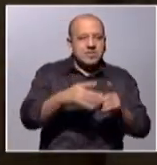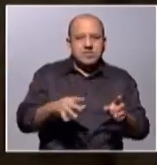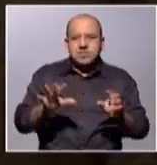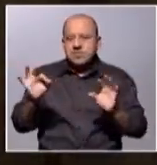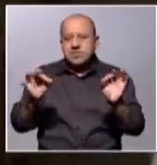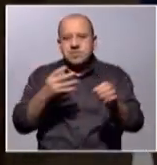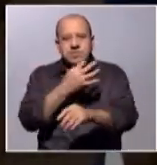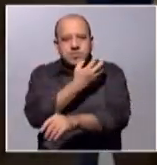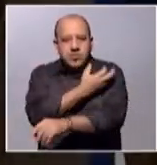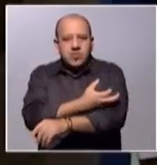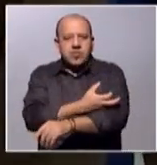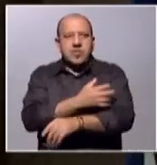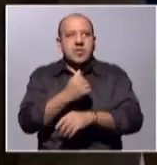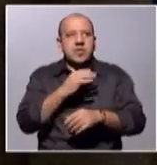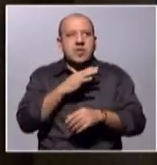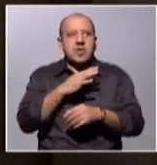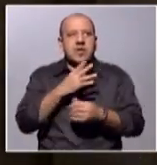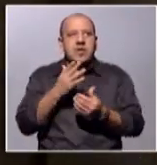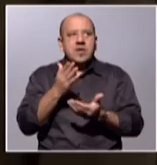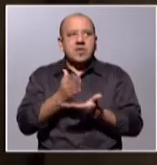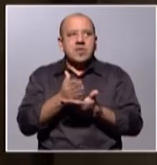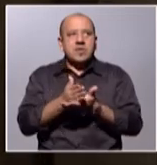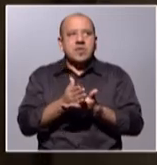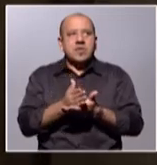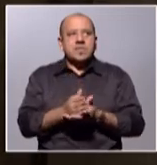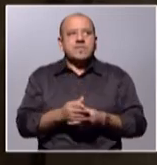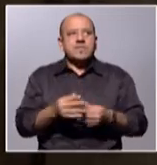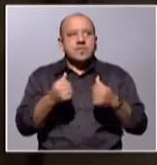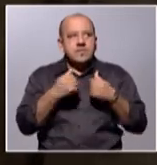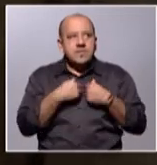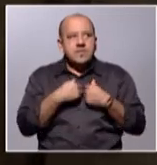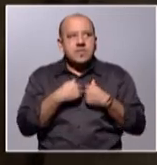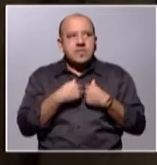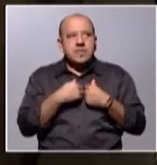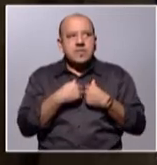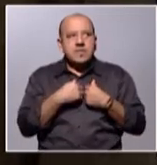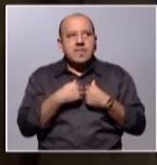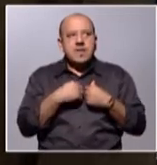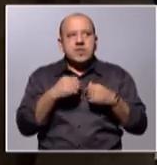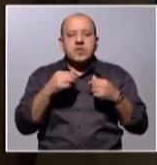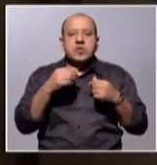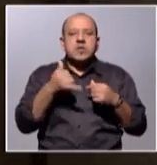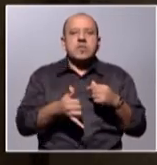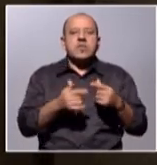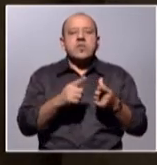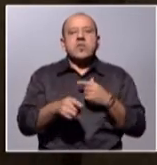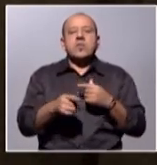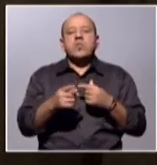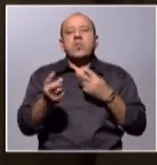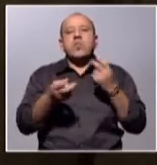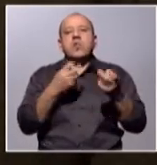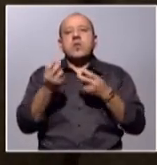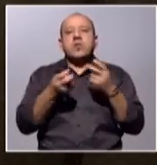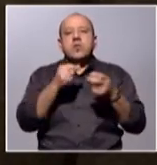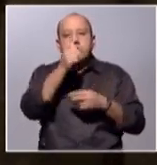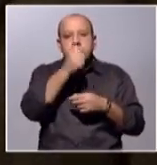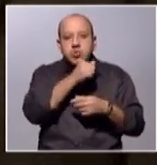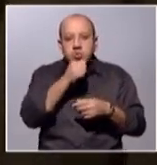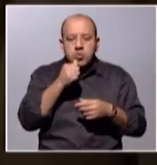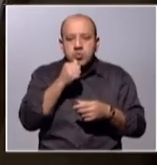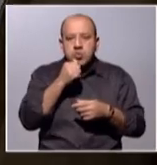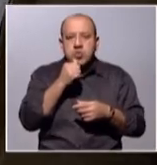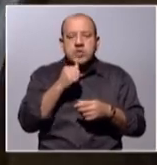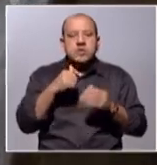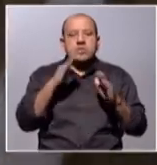que hay que atenderlo con solidaridad y bueno nosotros tenemos que tratar de colocar o intentar colocar soluciones a los problema